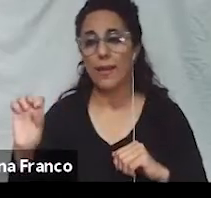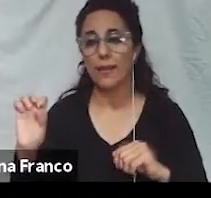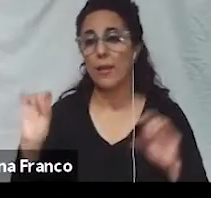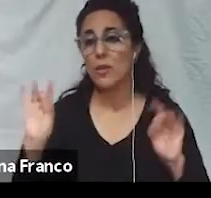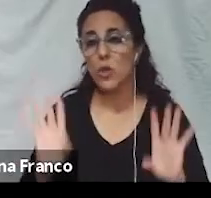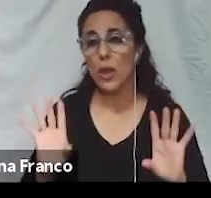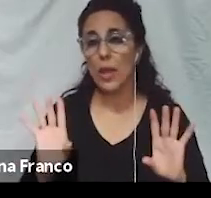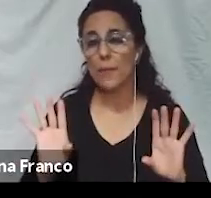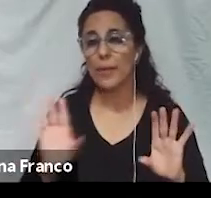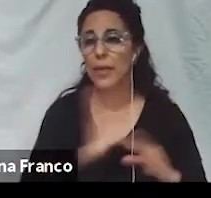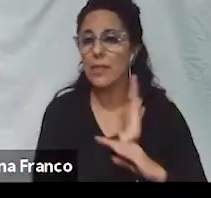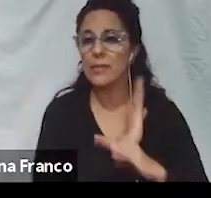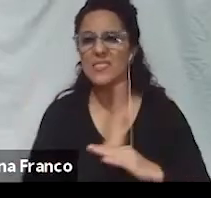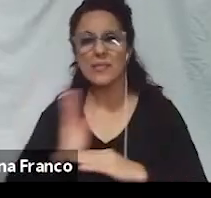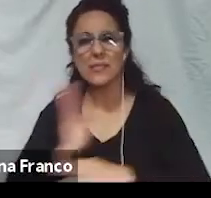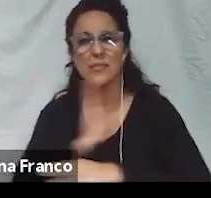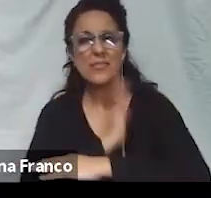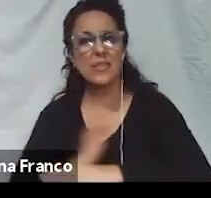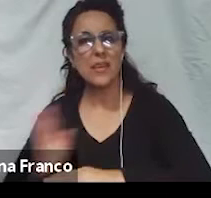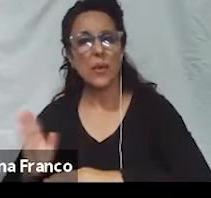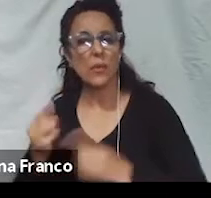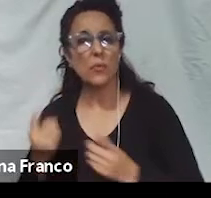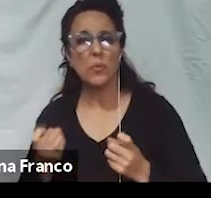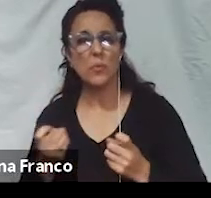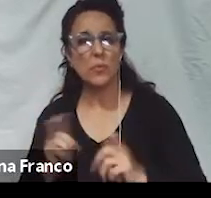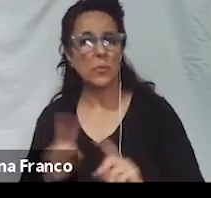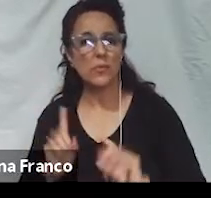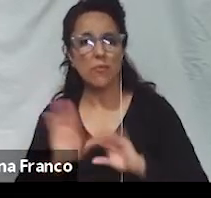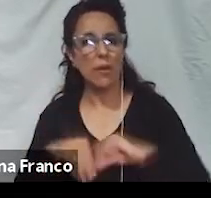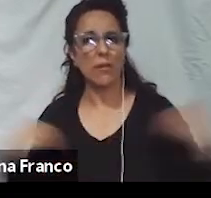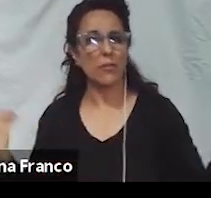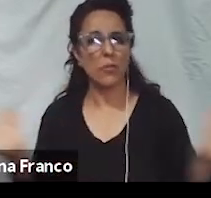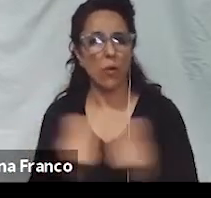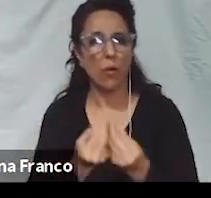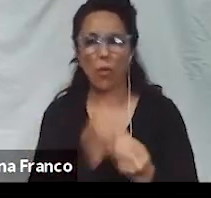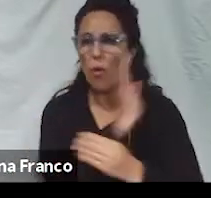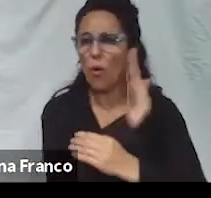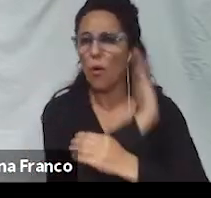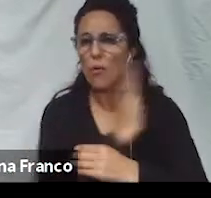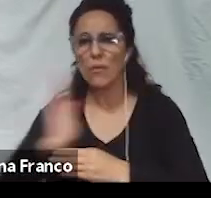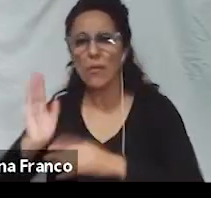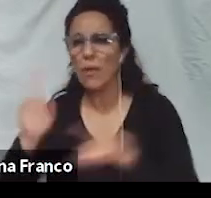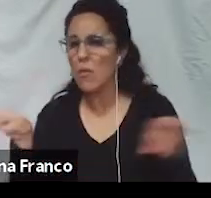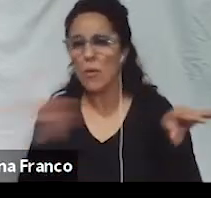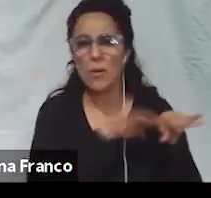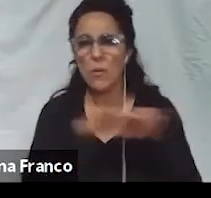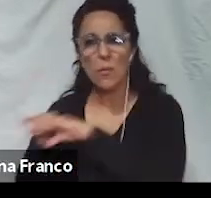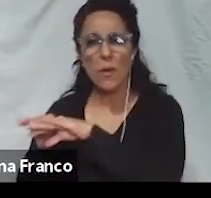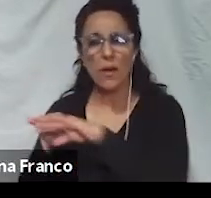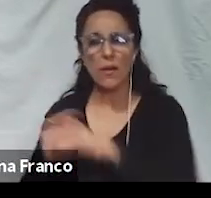son para dar una secuencia, pero no es necesario que hagamos todo en este orden.